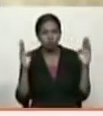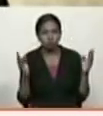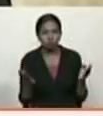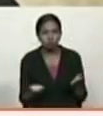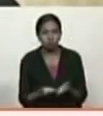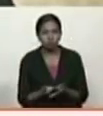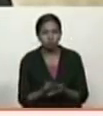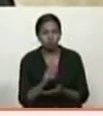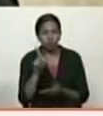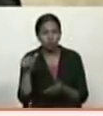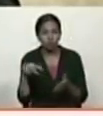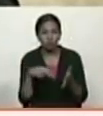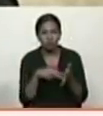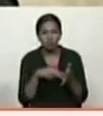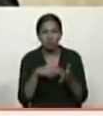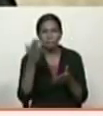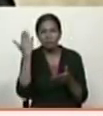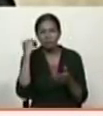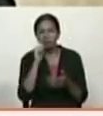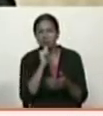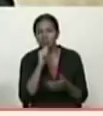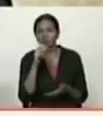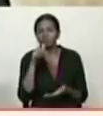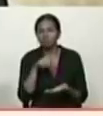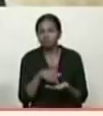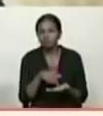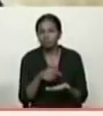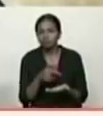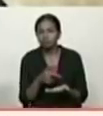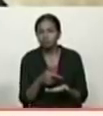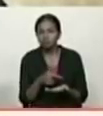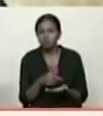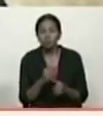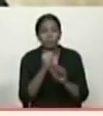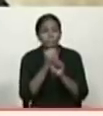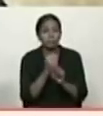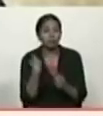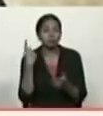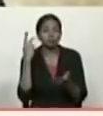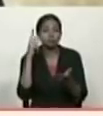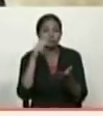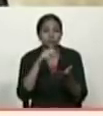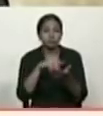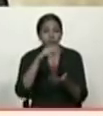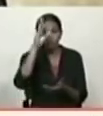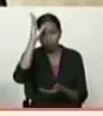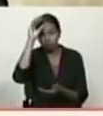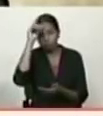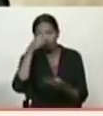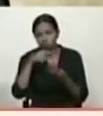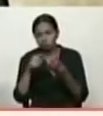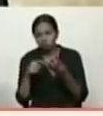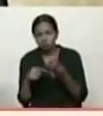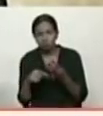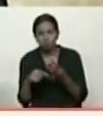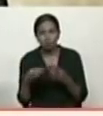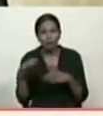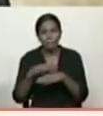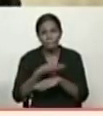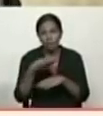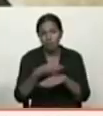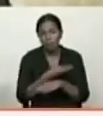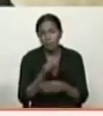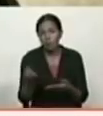fue Siria, ¿quién es mañana? ¿O vamos a esperar que vaya el presidente Trump o el señor Pence o el señor Bolton a Miami una vez más